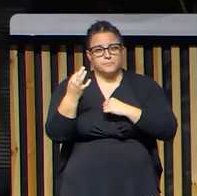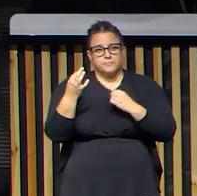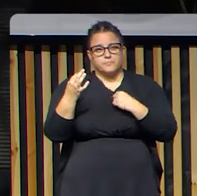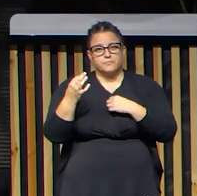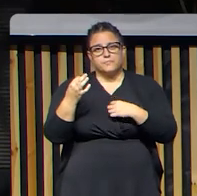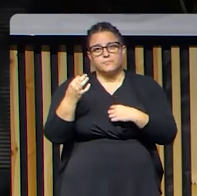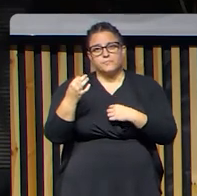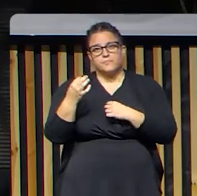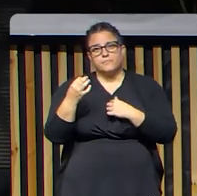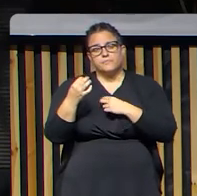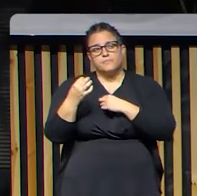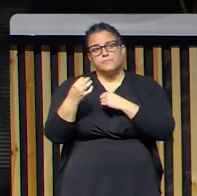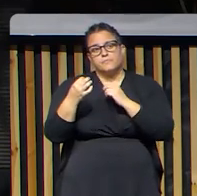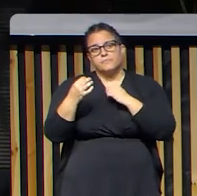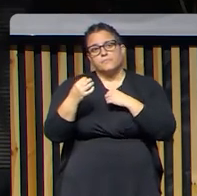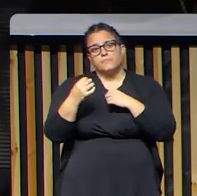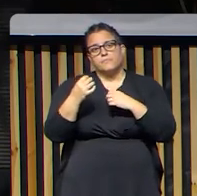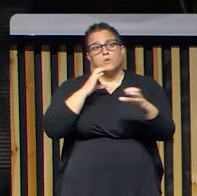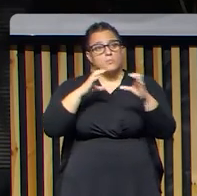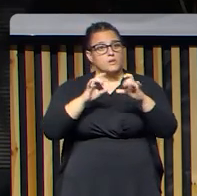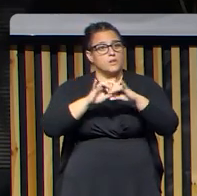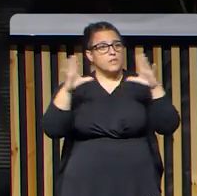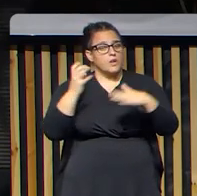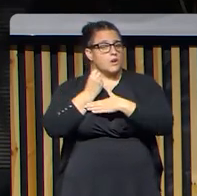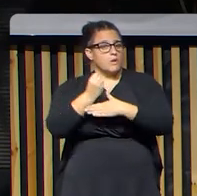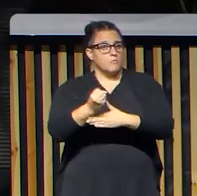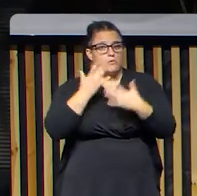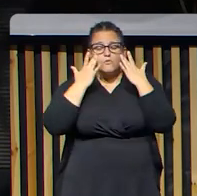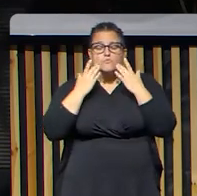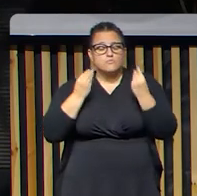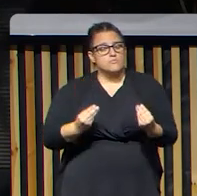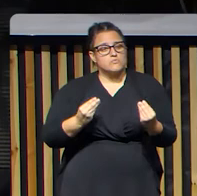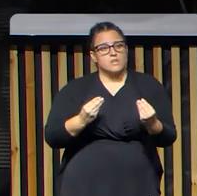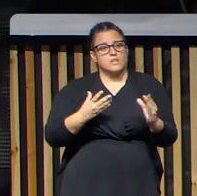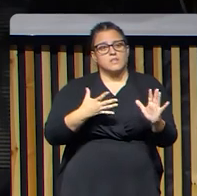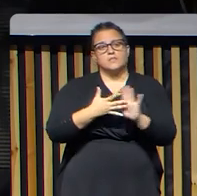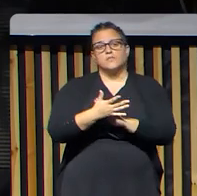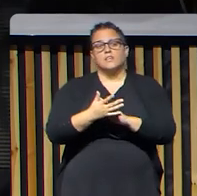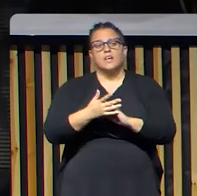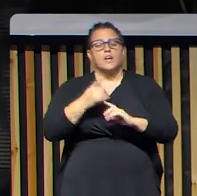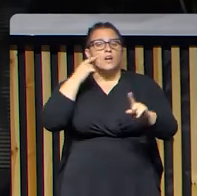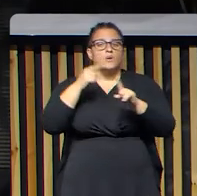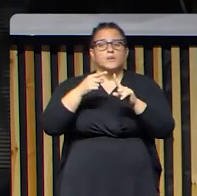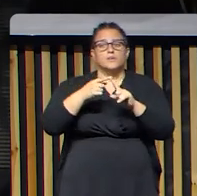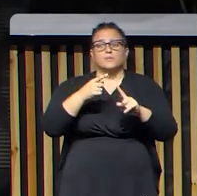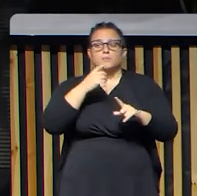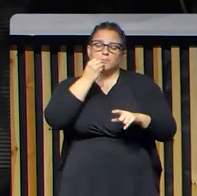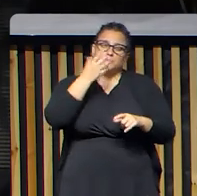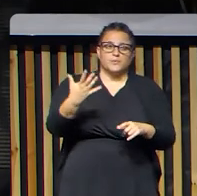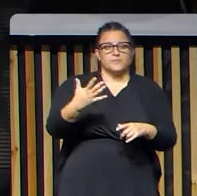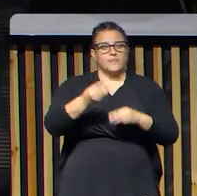ferviente a la comunicación Clara en algunos países no hay solo buenísimo hay una